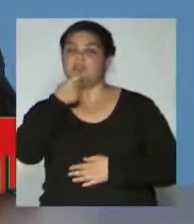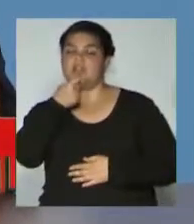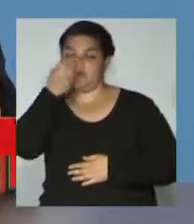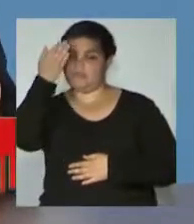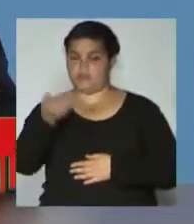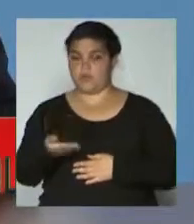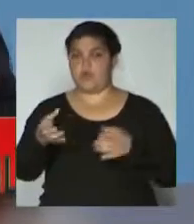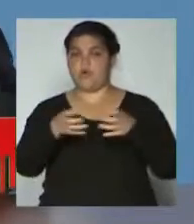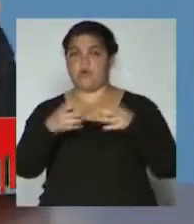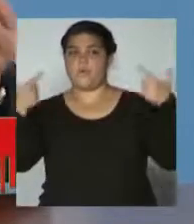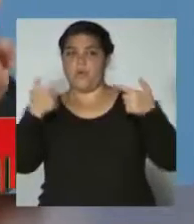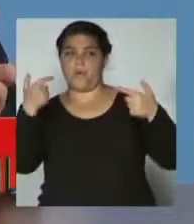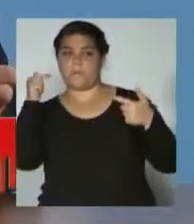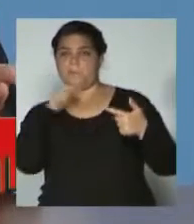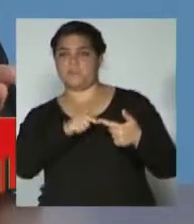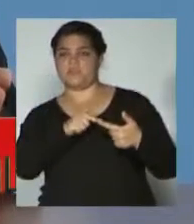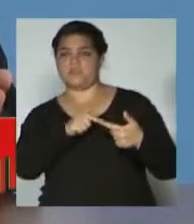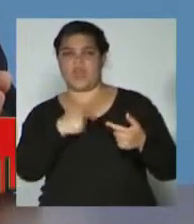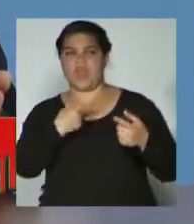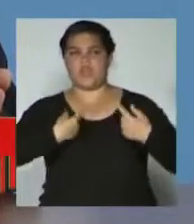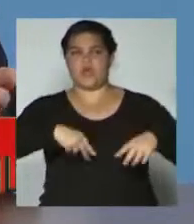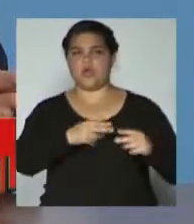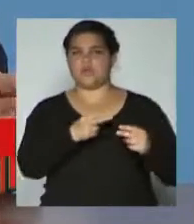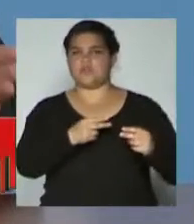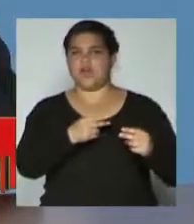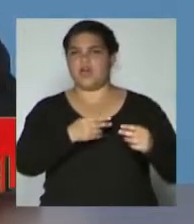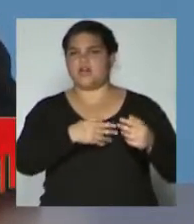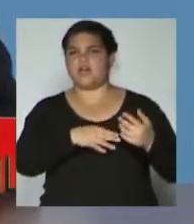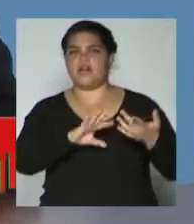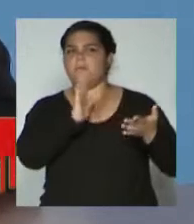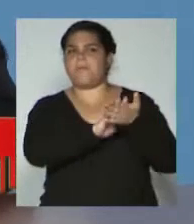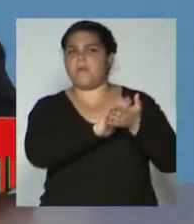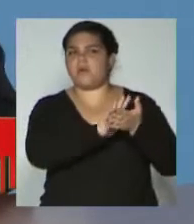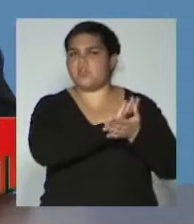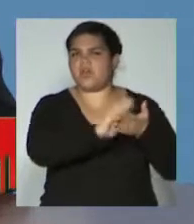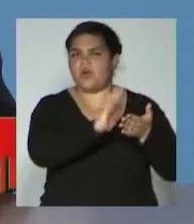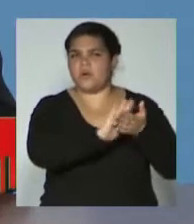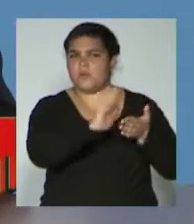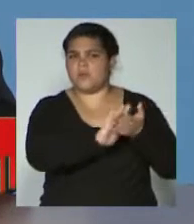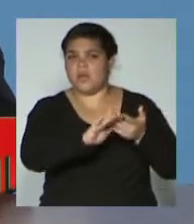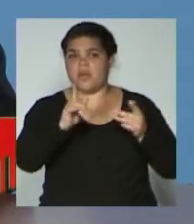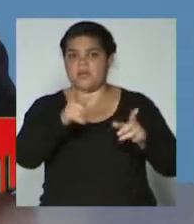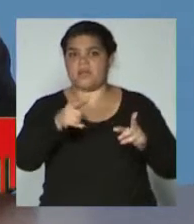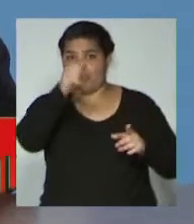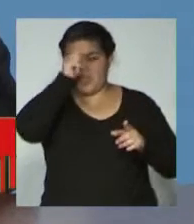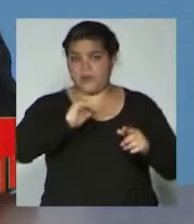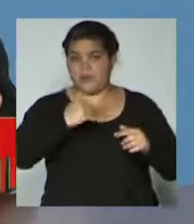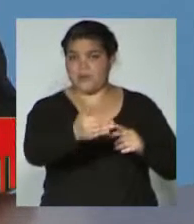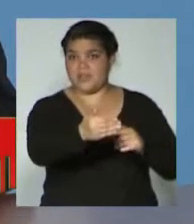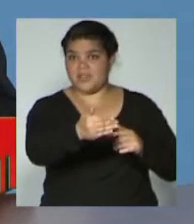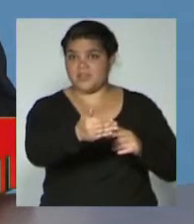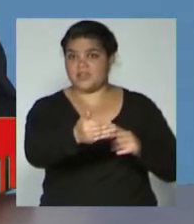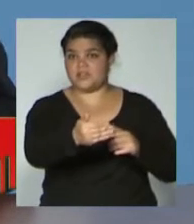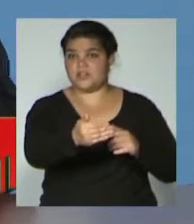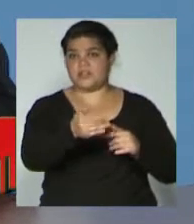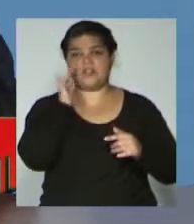oposición aumenta el nivel de apuesta a medida que nos acercamos al domingo,